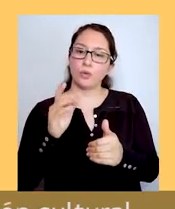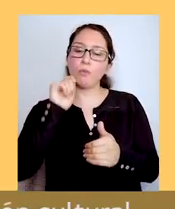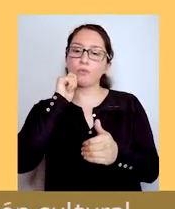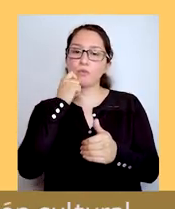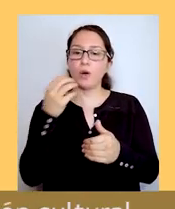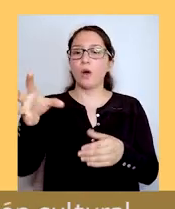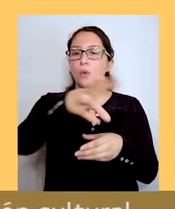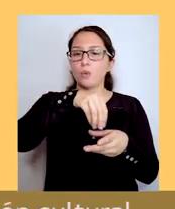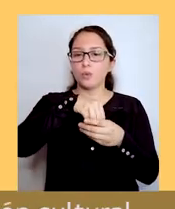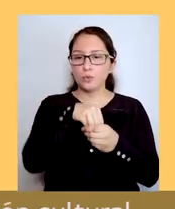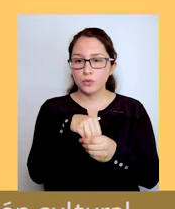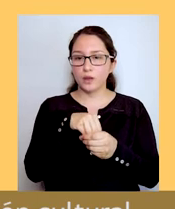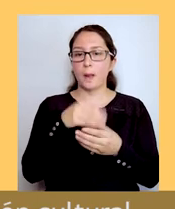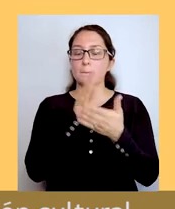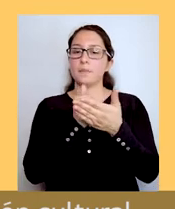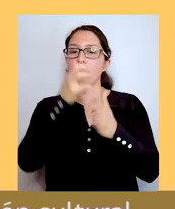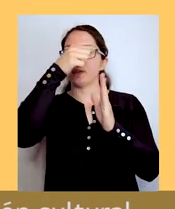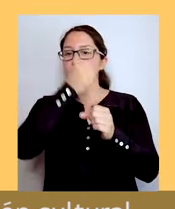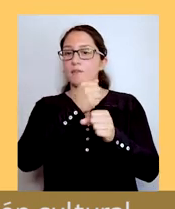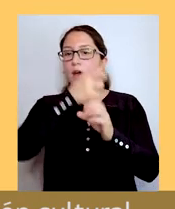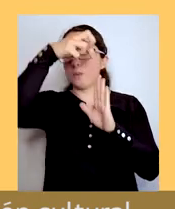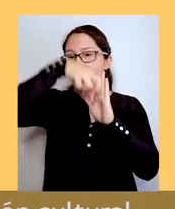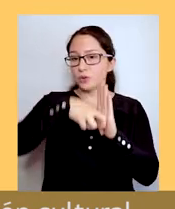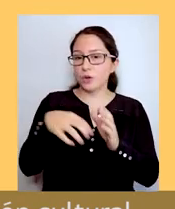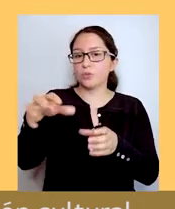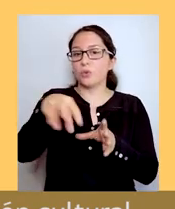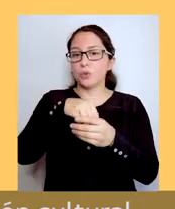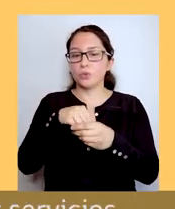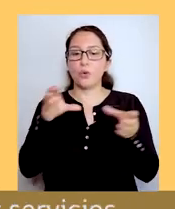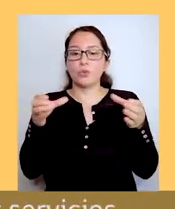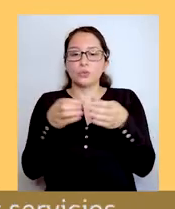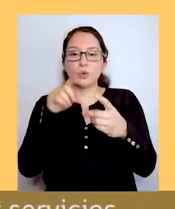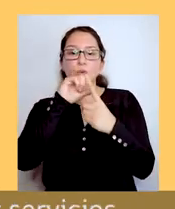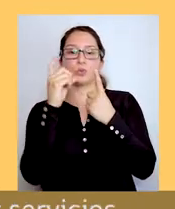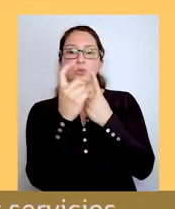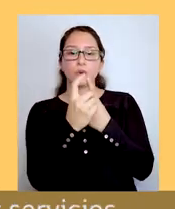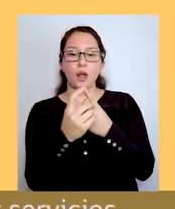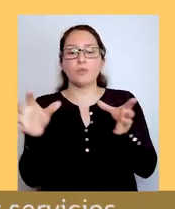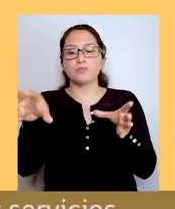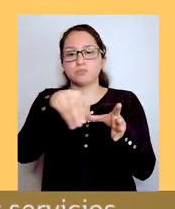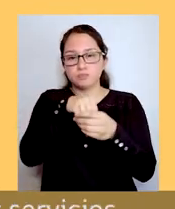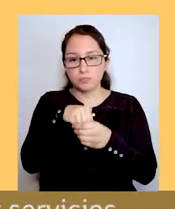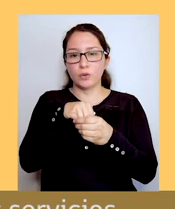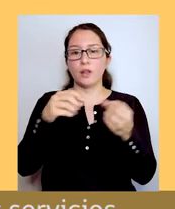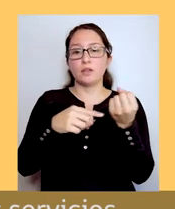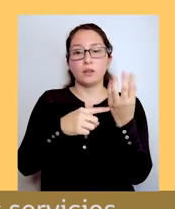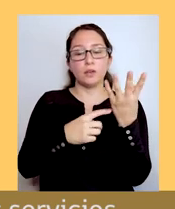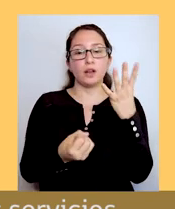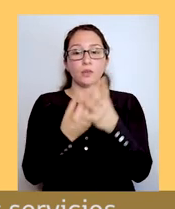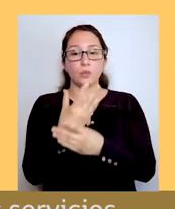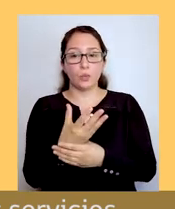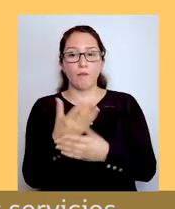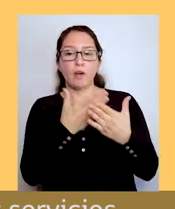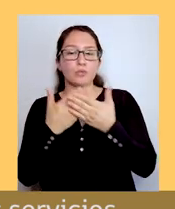Es combinar la estrategia y las operaciones de tu proyecto o de tu organización cultural con la innovación tecnológica, con el análisis de